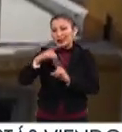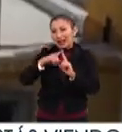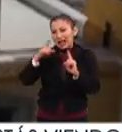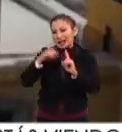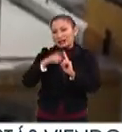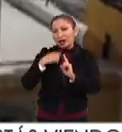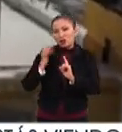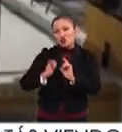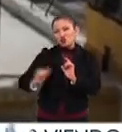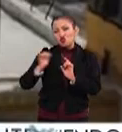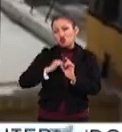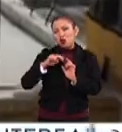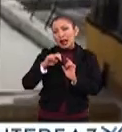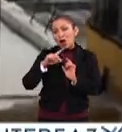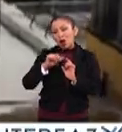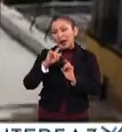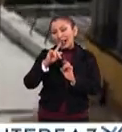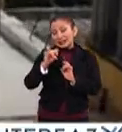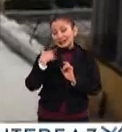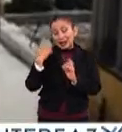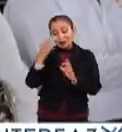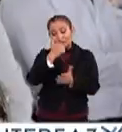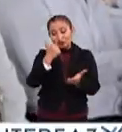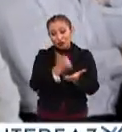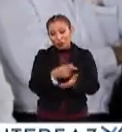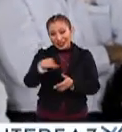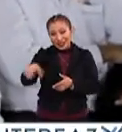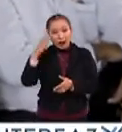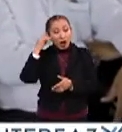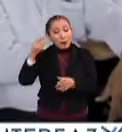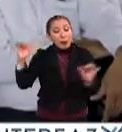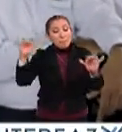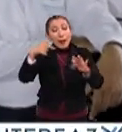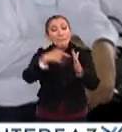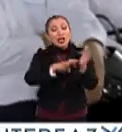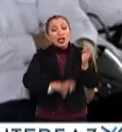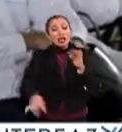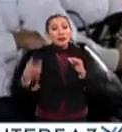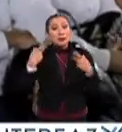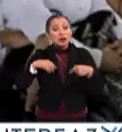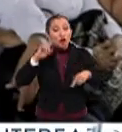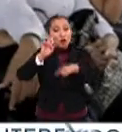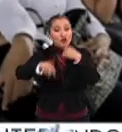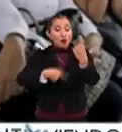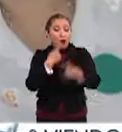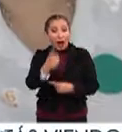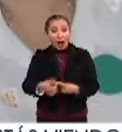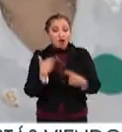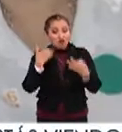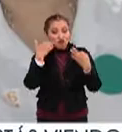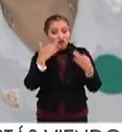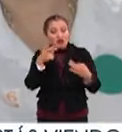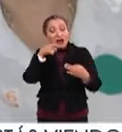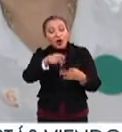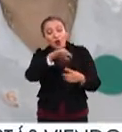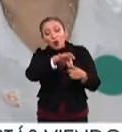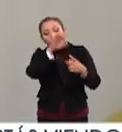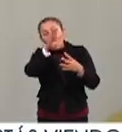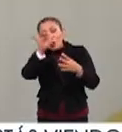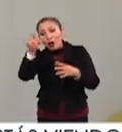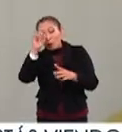de estilo neoclásico, la capital colimense albergó a cerca de 1.500 asistentes a este foro, en el que